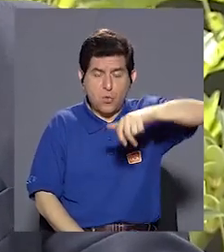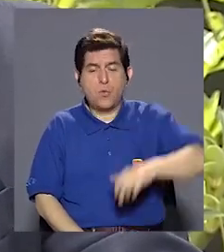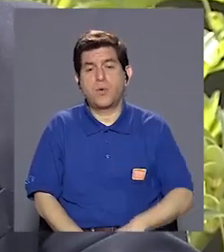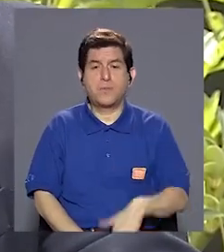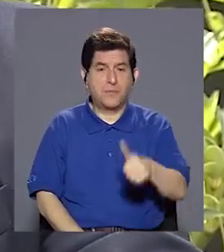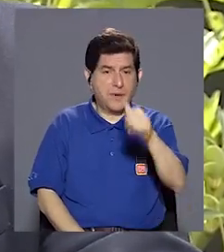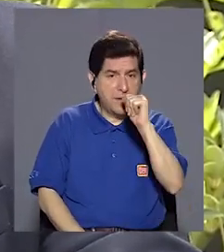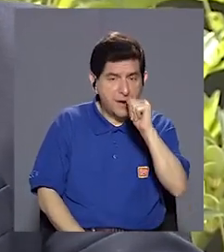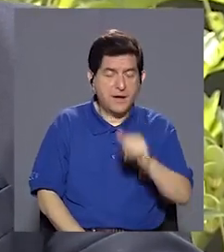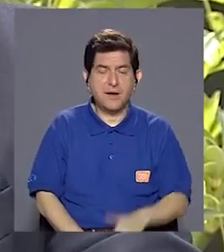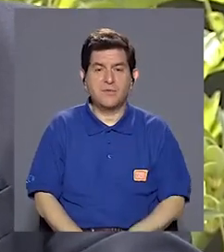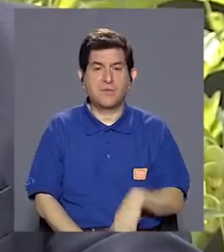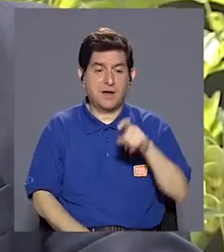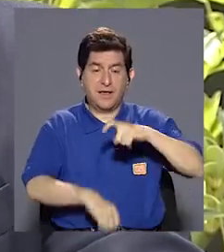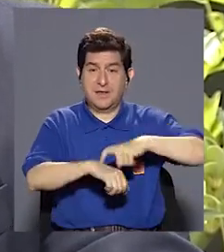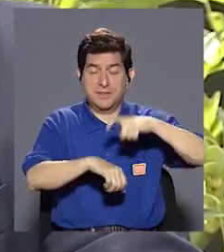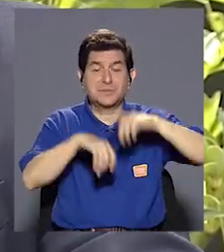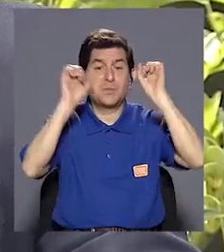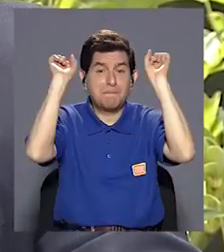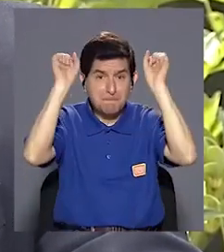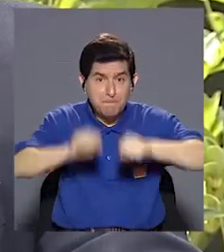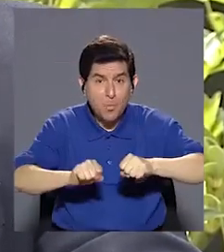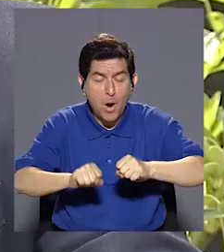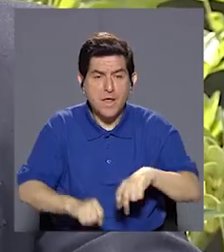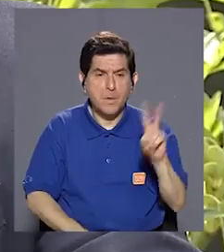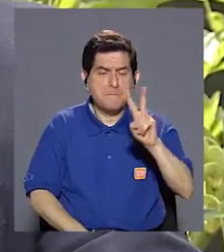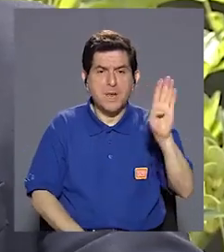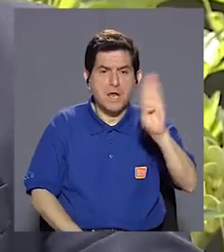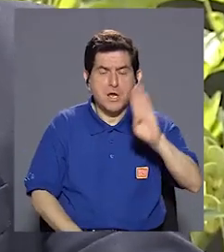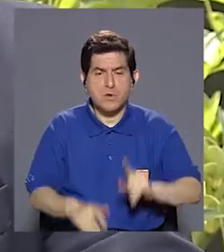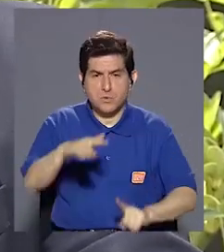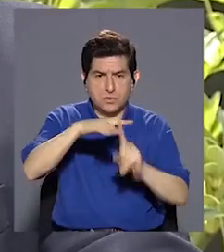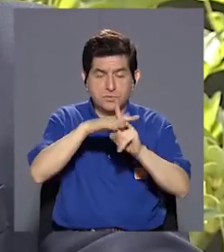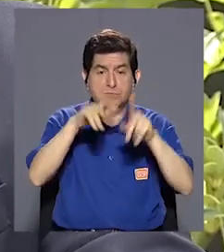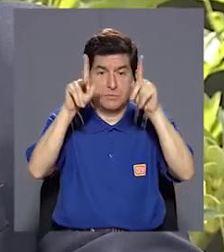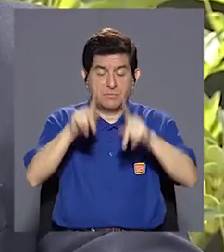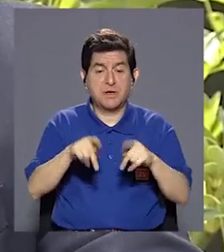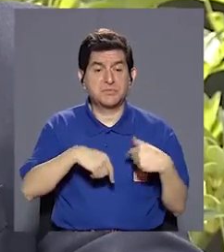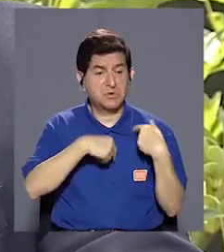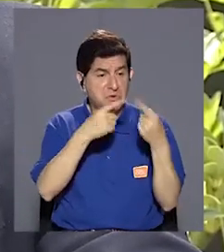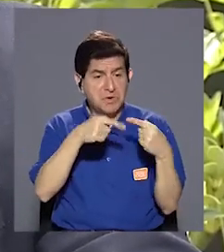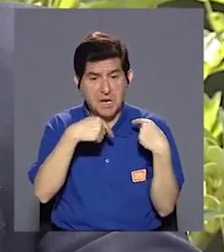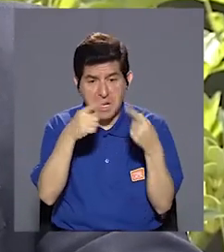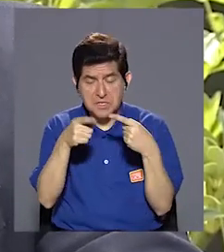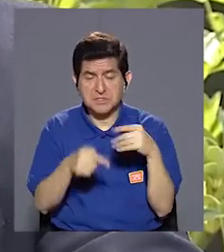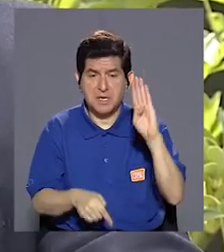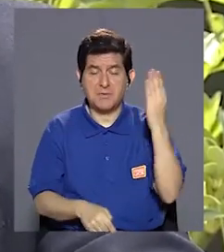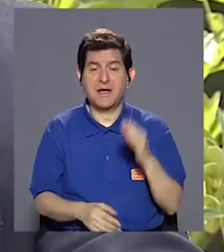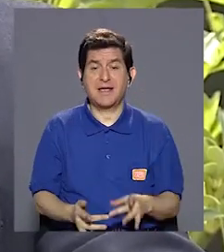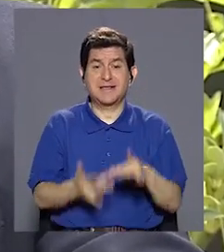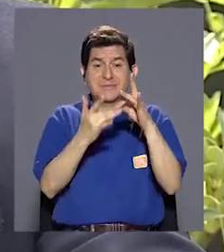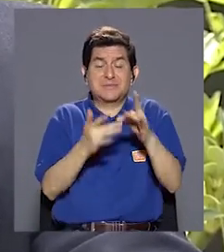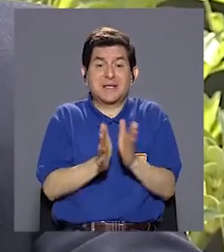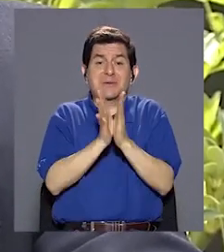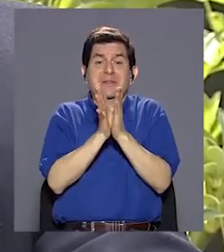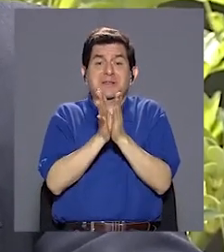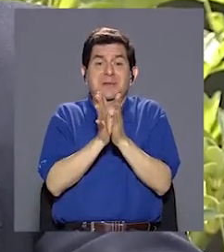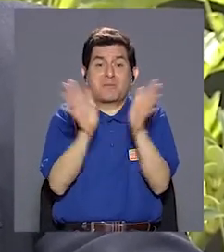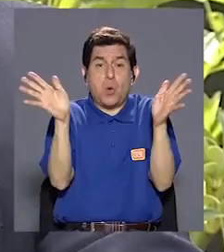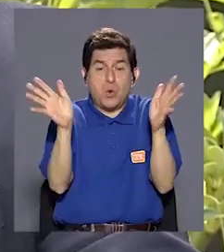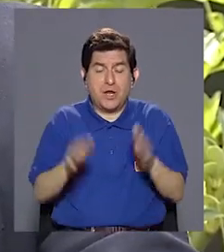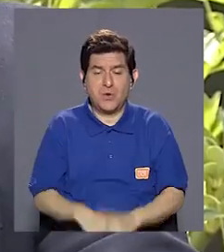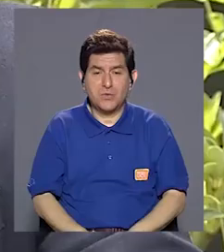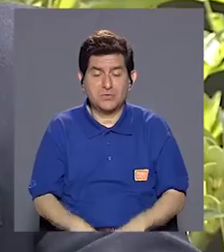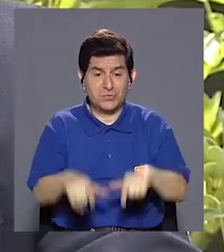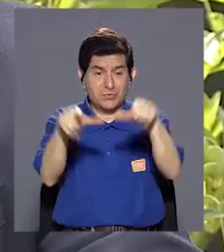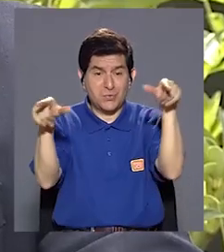o la puerta misma, ¿verdad? Y que justamente pues ahí pueden haber virus o bacterias, ¿verdad? Hay mucha gente que está llegando a los baños. Los baños, especialmente los públicos, se